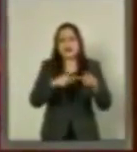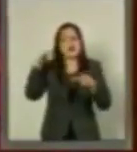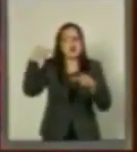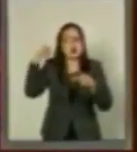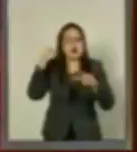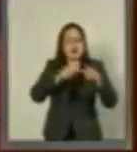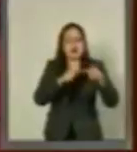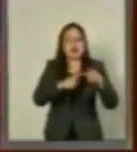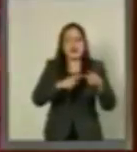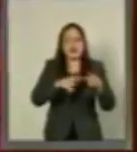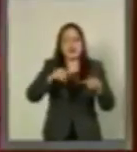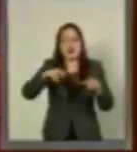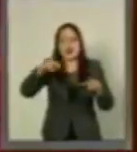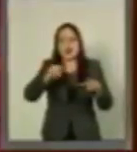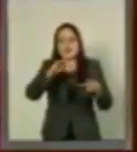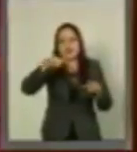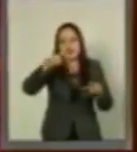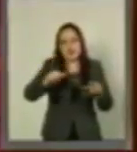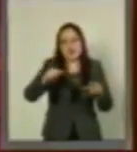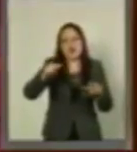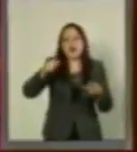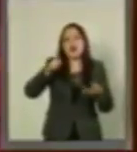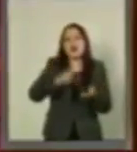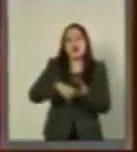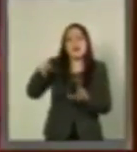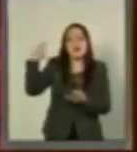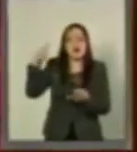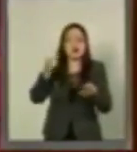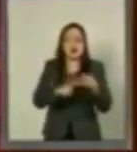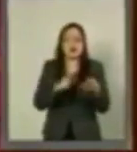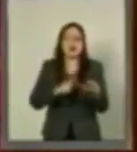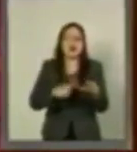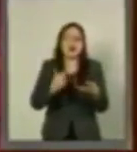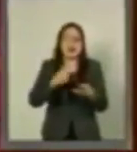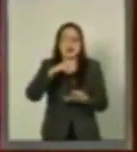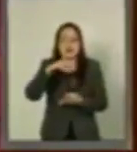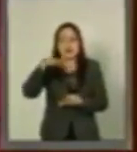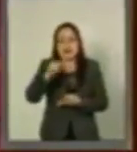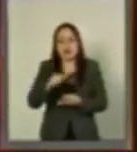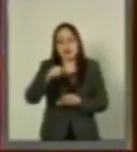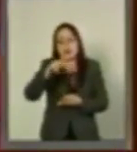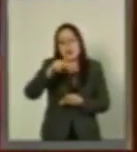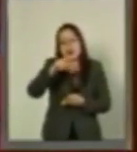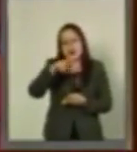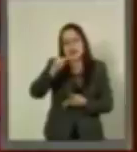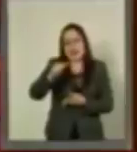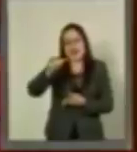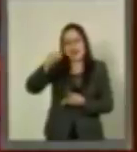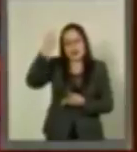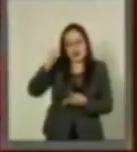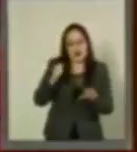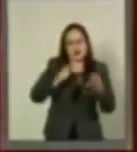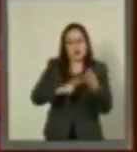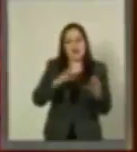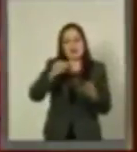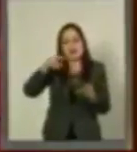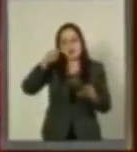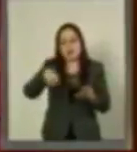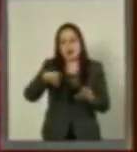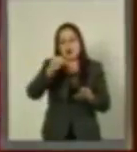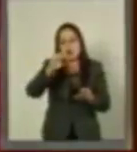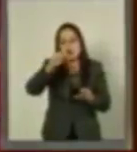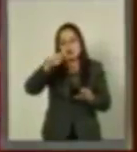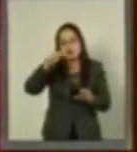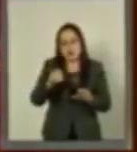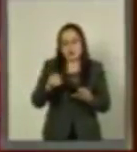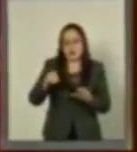Yucatán. Mara Fernanda Castilla Miranda, Puebla. Guillermina Parrilla Santiago, Tamaulipas. Carmen Obispo